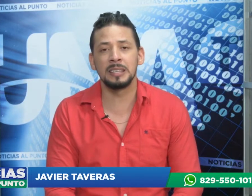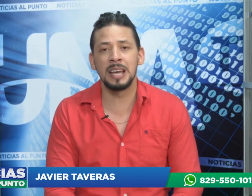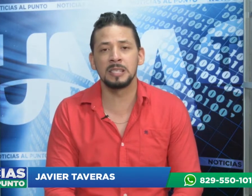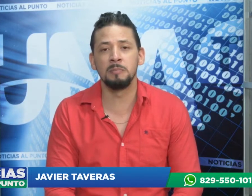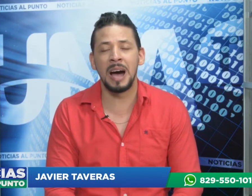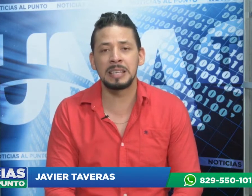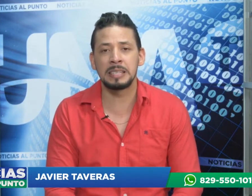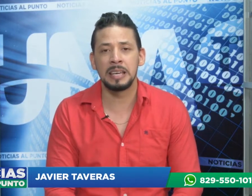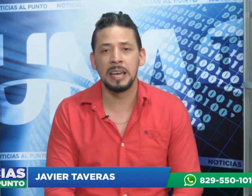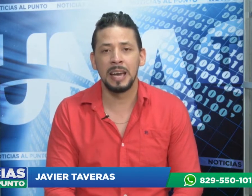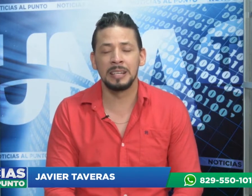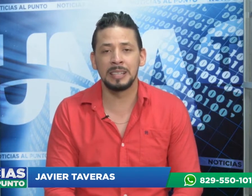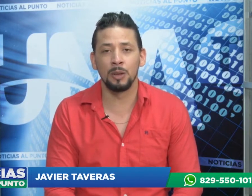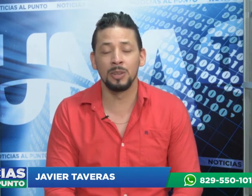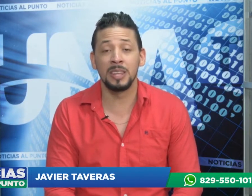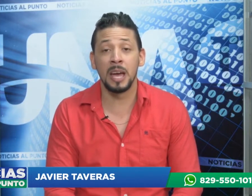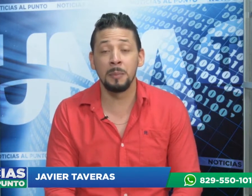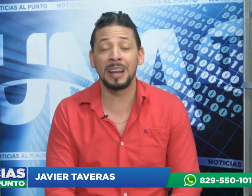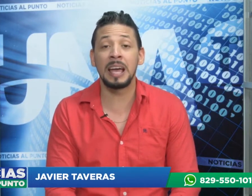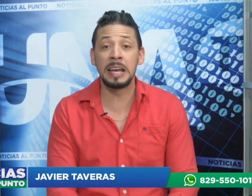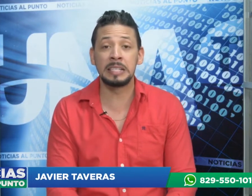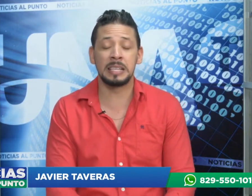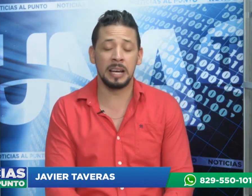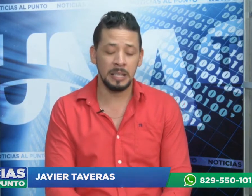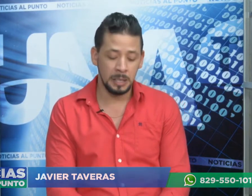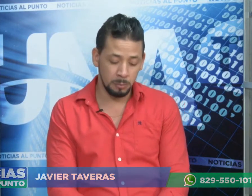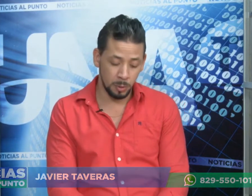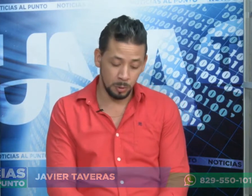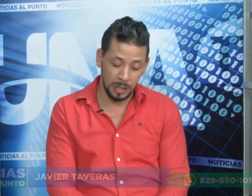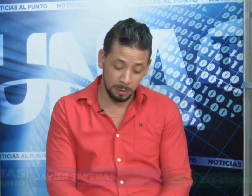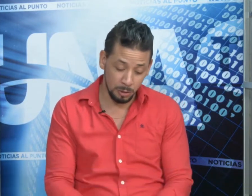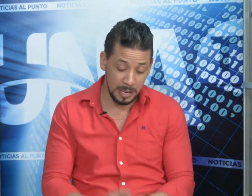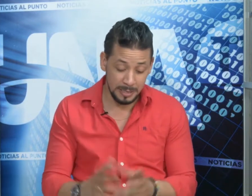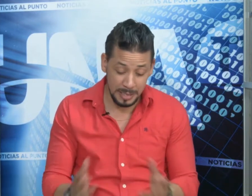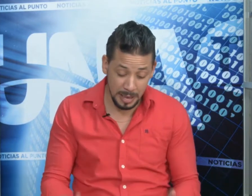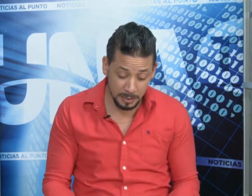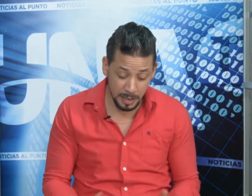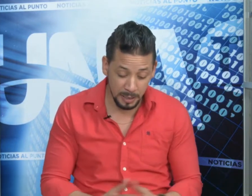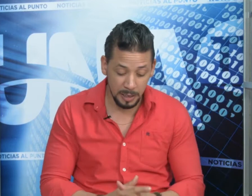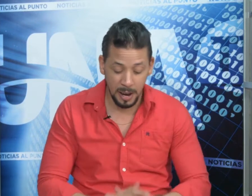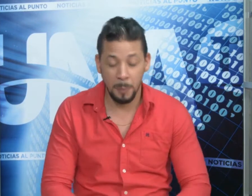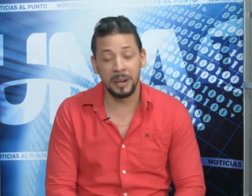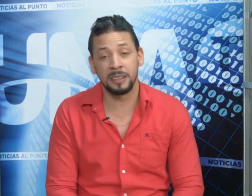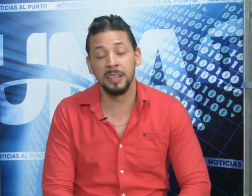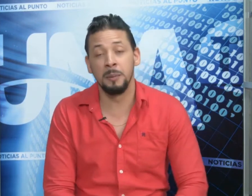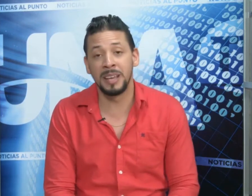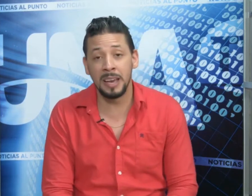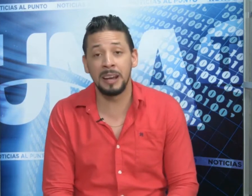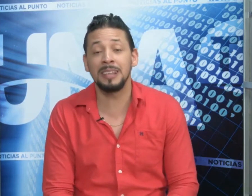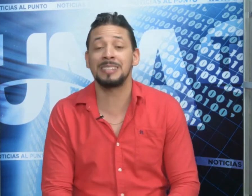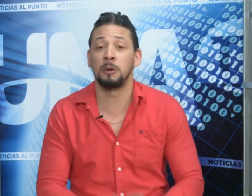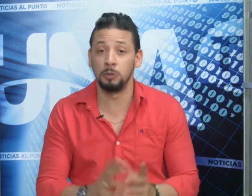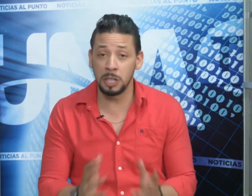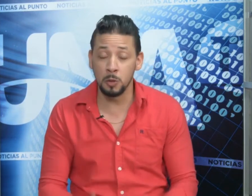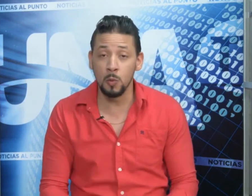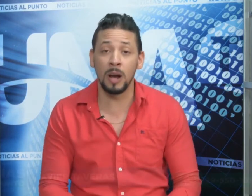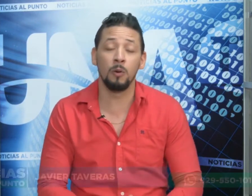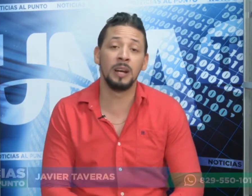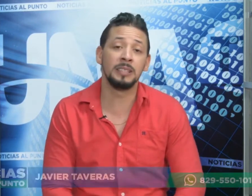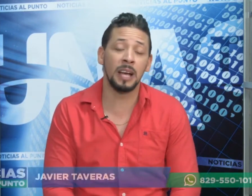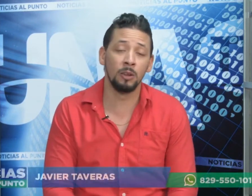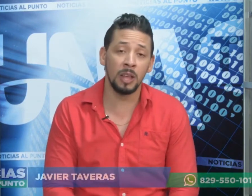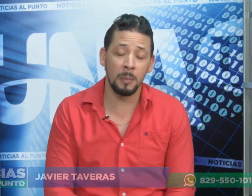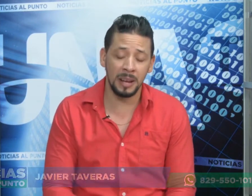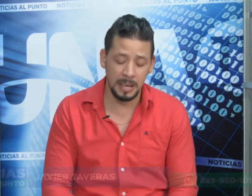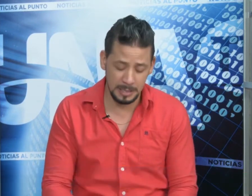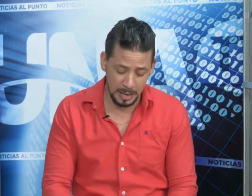17 días más en estado de emergencia por lo tanto se extiende a partir de mañana se continúa con